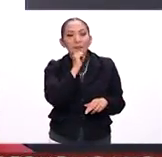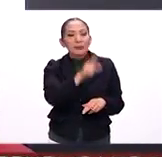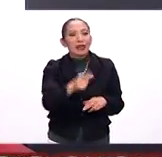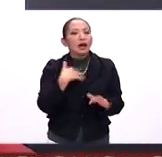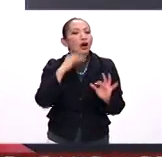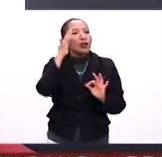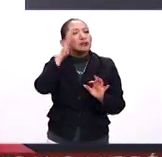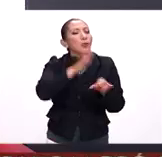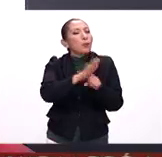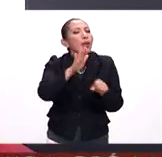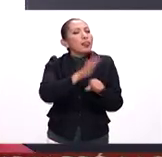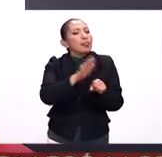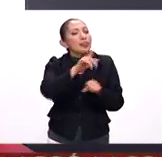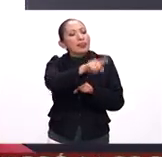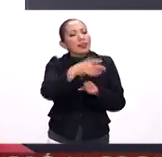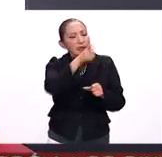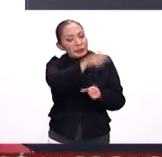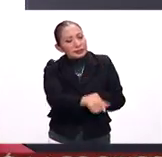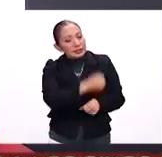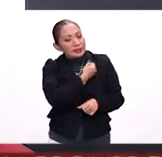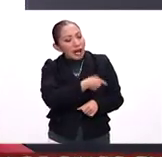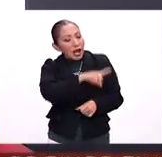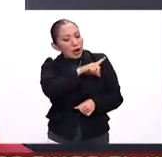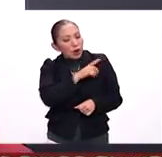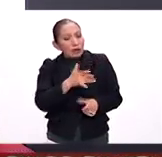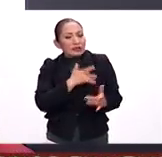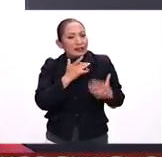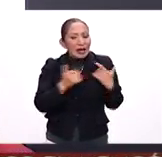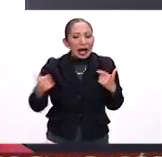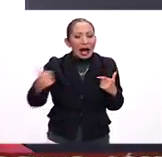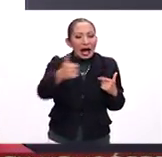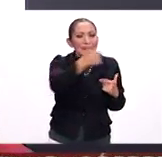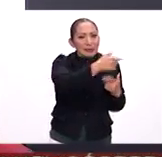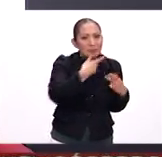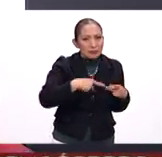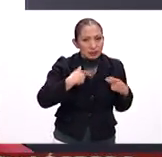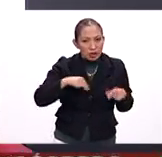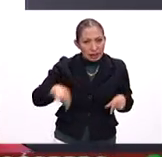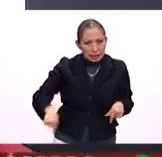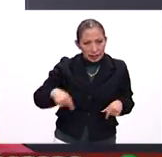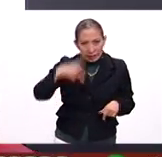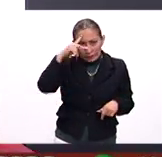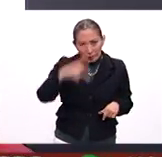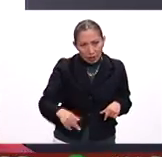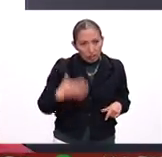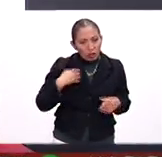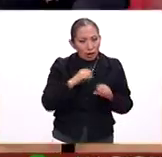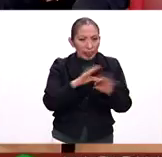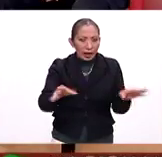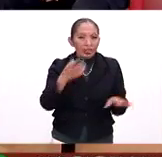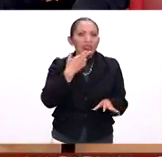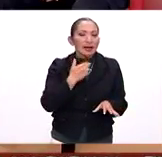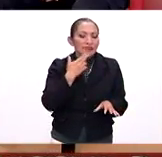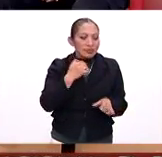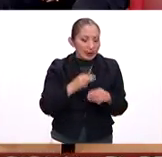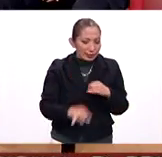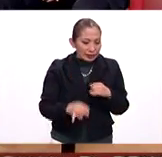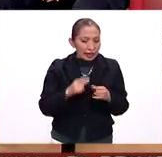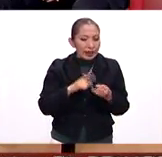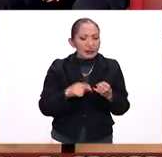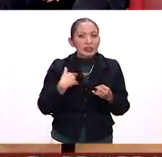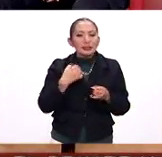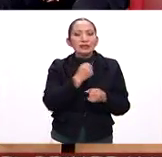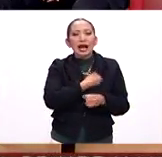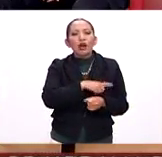también conocer cuál es el estado de salud, cuál es la percepción que cada uno de los habitantes tiene sobre obviamente la diabetes, sobre la salud